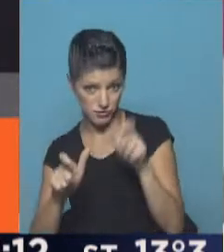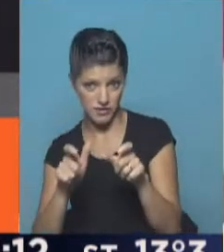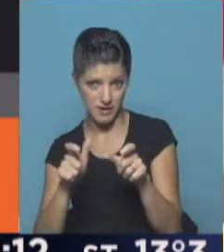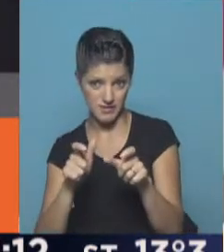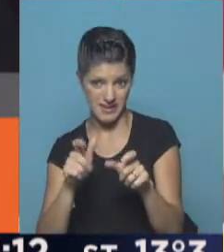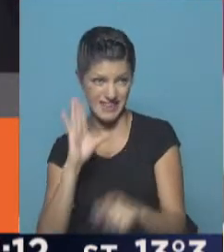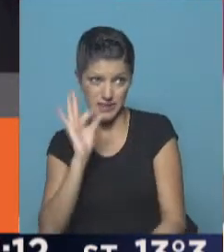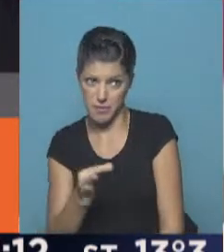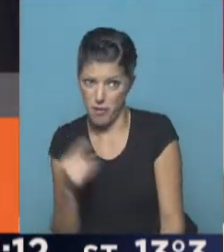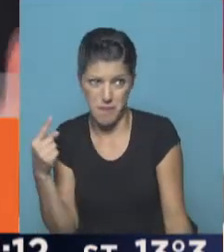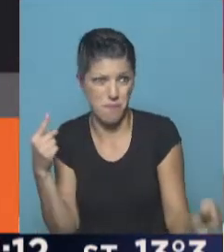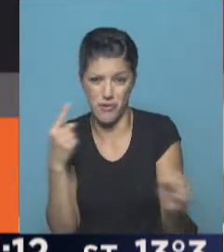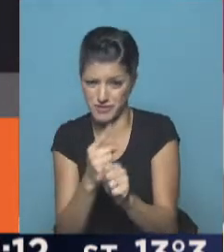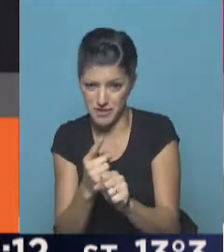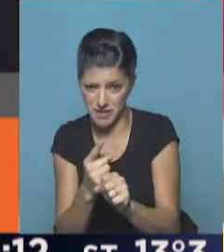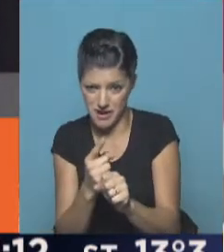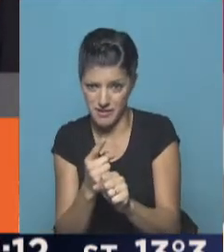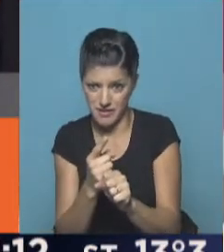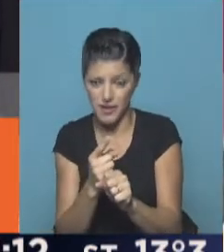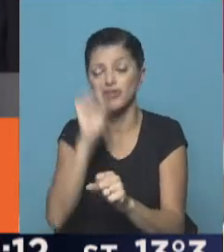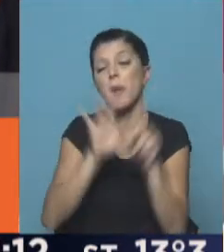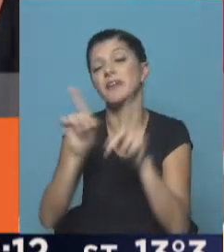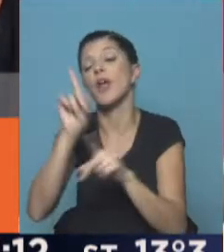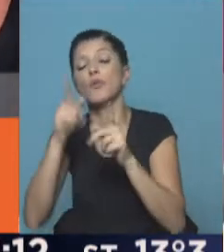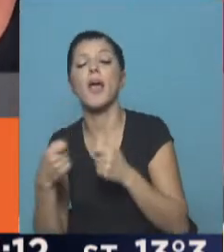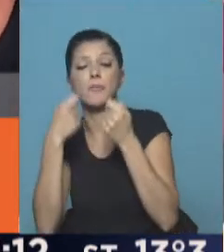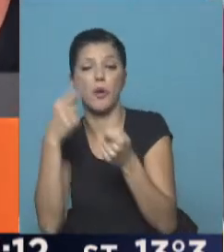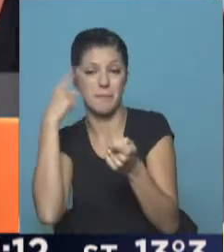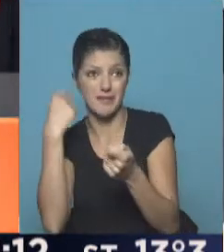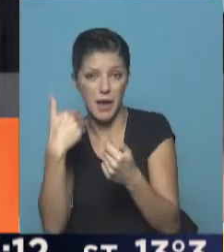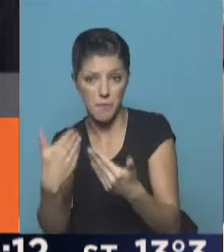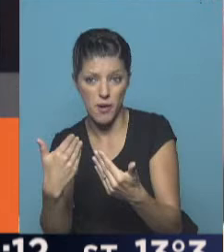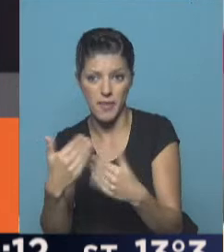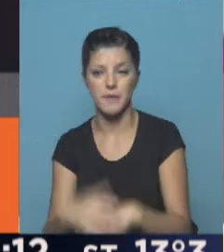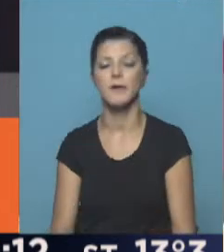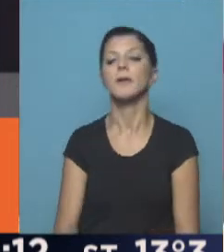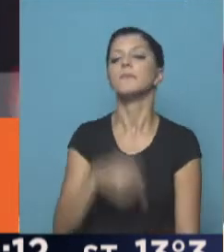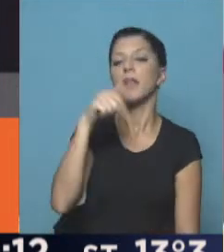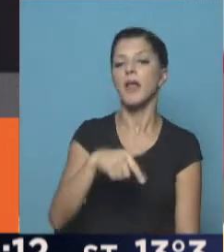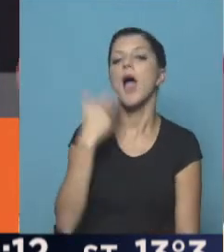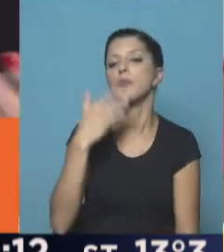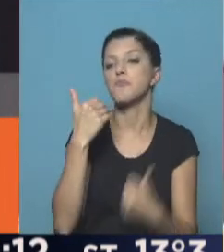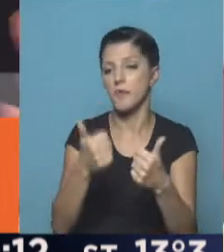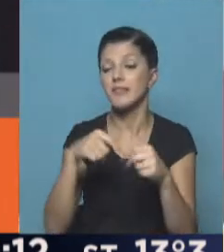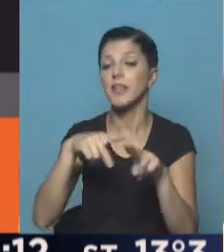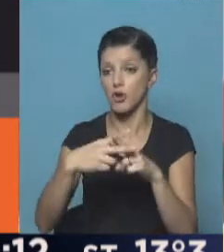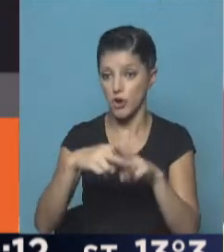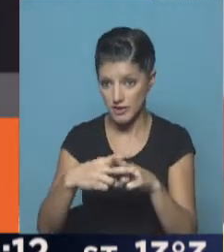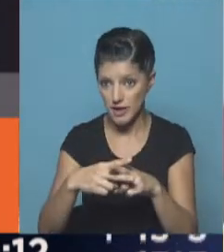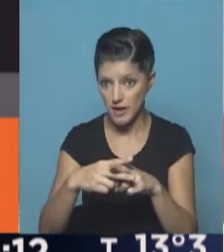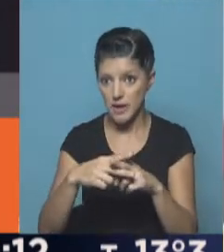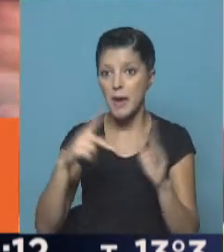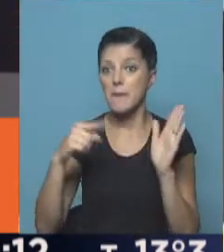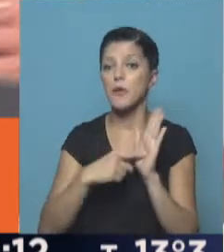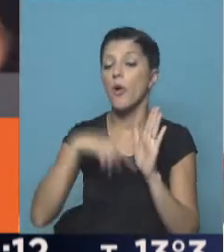sabemos que va a ser imposible, porque entre los cambios de la globalización, lo que hubo también fue la cuestión de la automatización, sí, la tecnología, que terminó con puestos que no